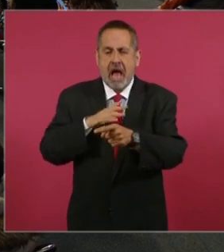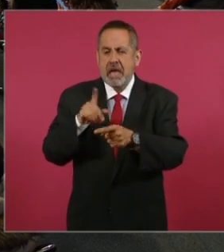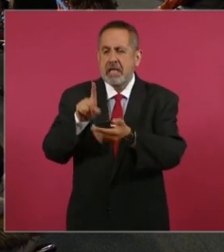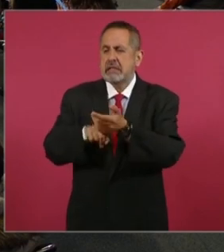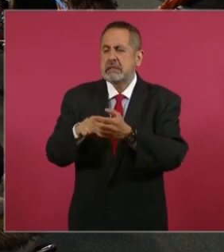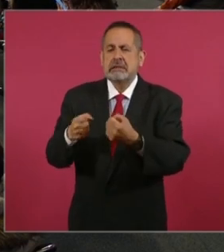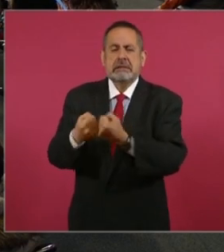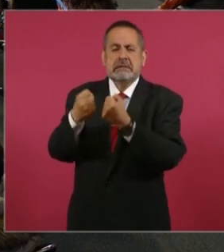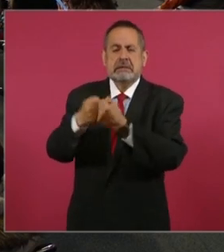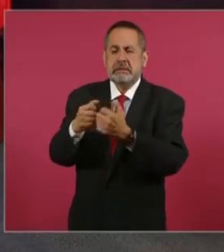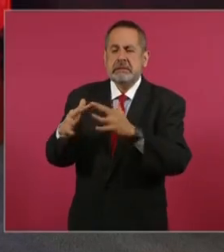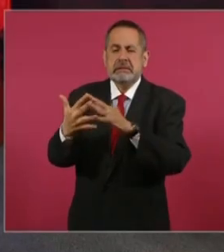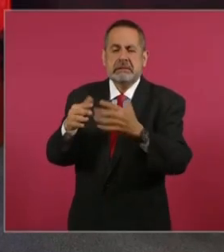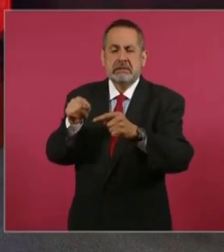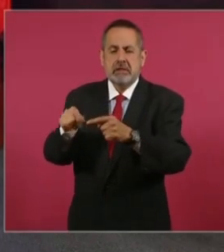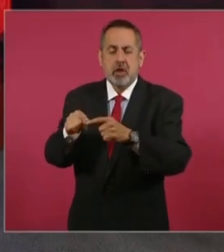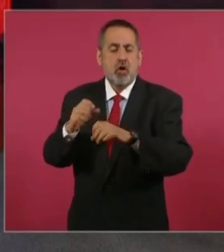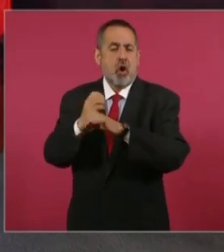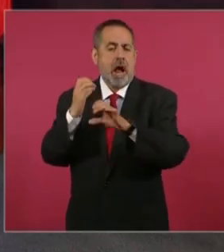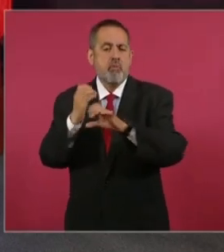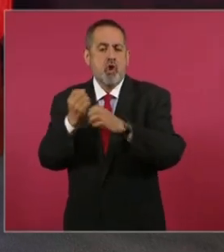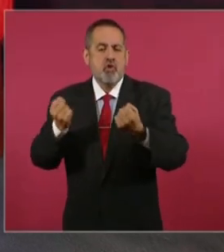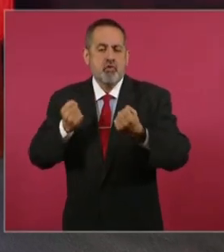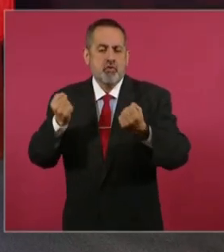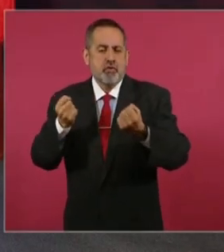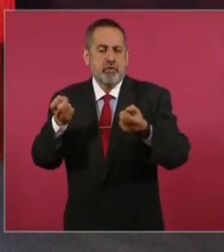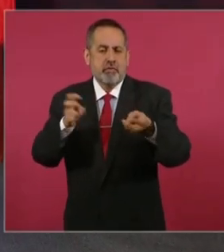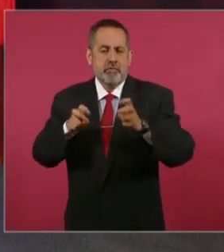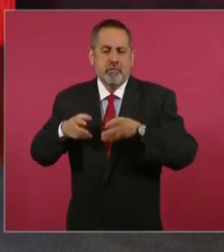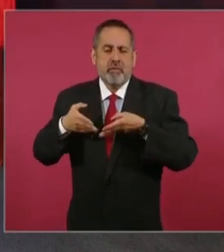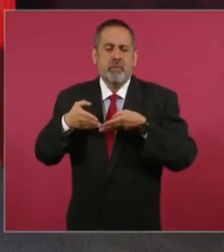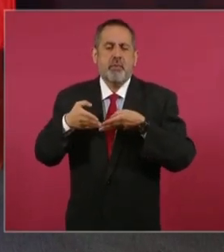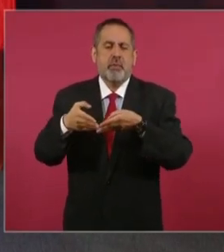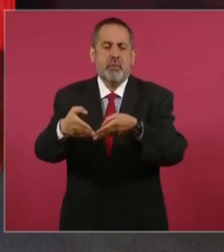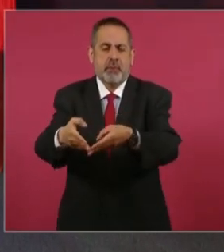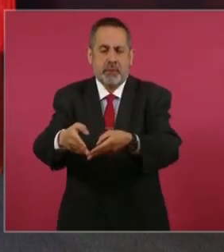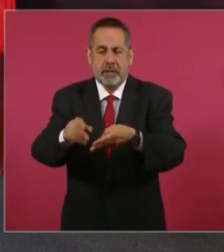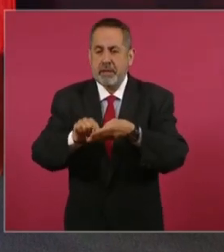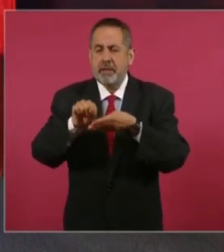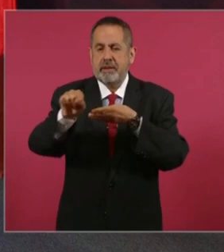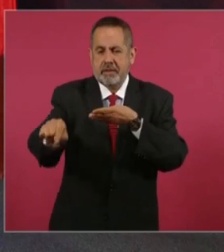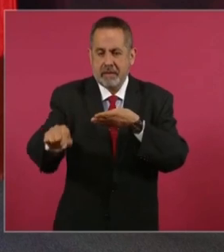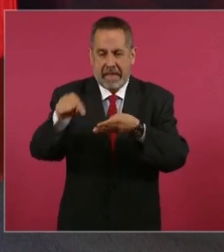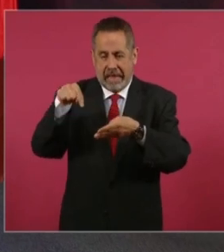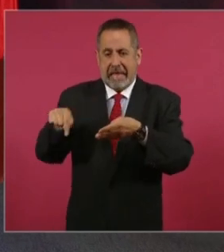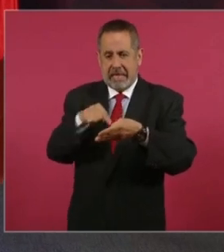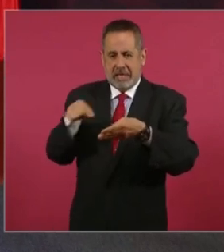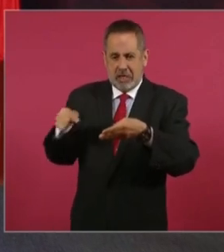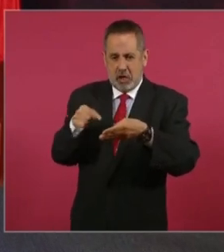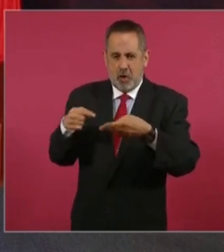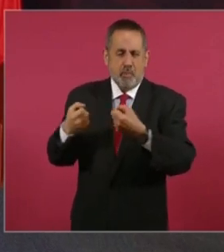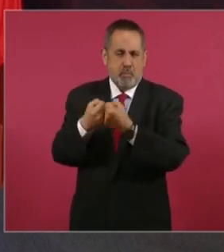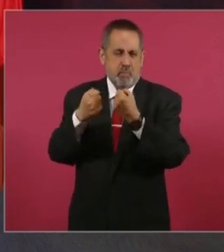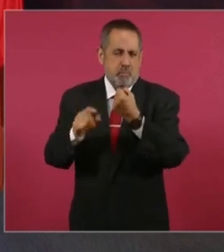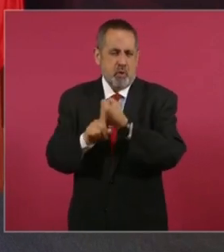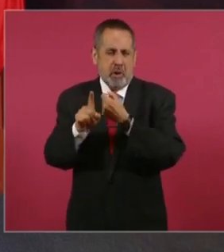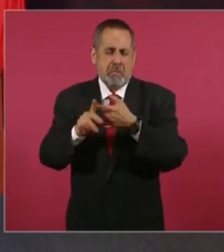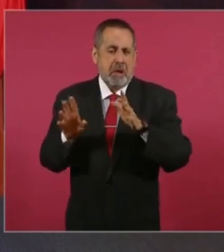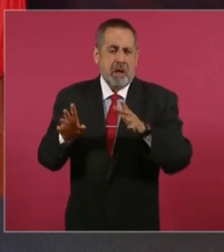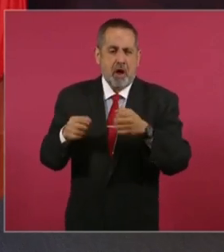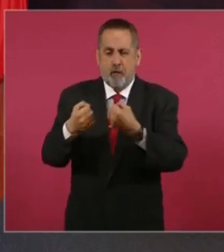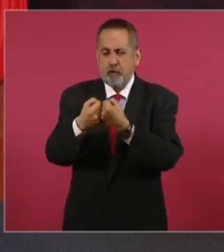conflicto con los que transportan en lancha hacia Yaxilán de frontera